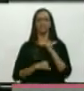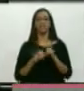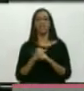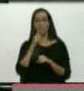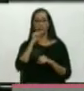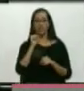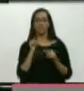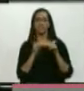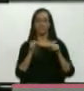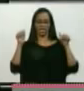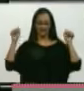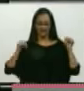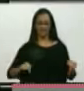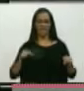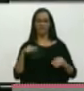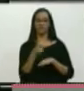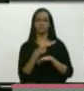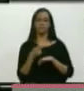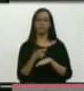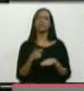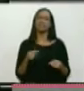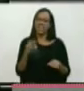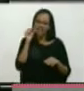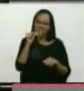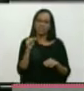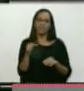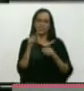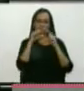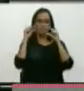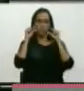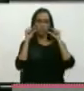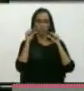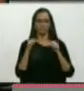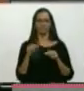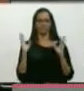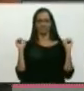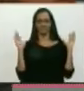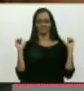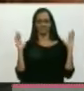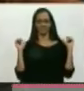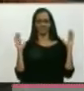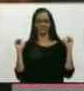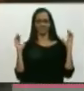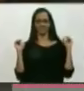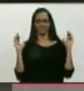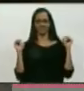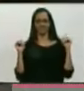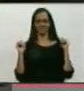Maduro sigue gobernando y casi les mete medio bigote. Vamos. Chao, hasta luego.